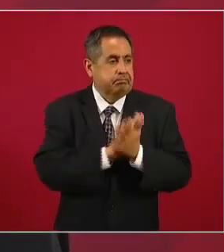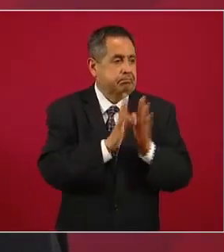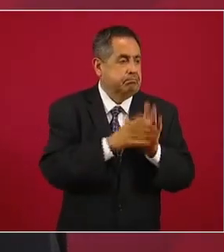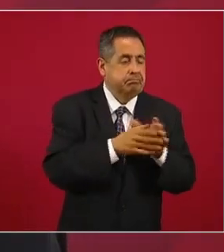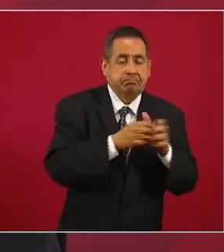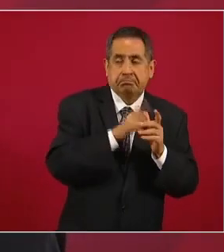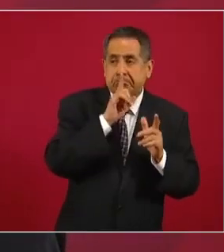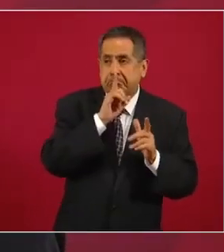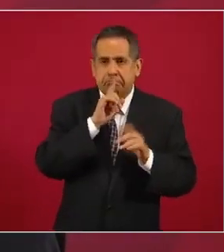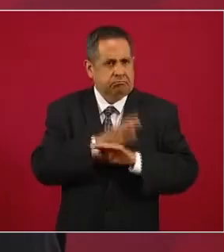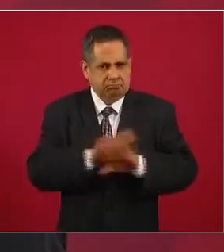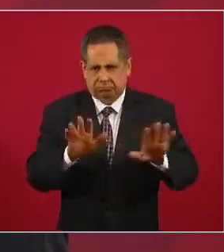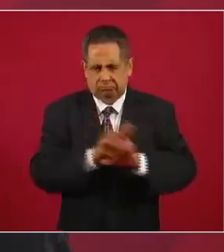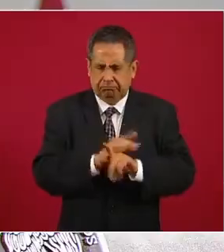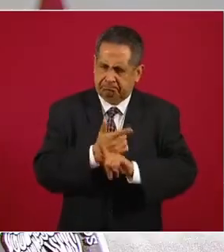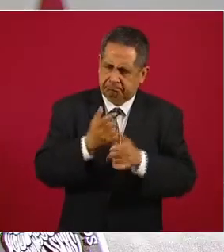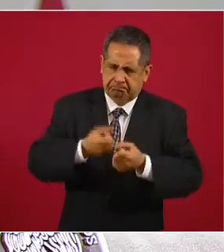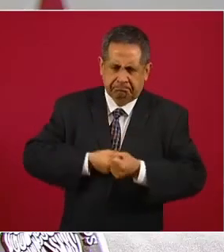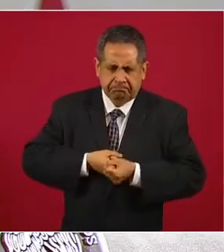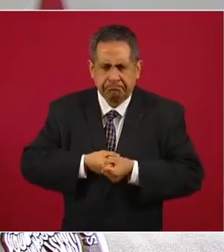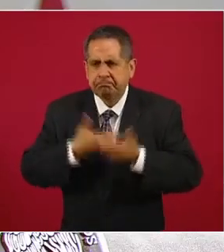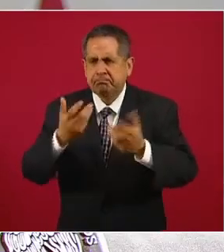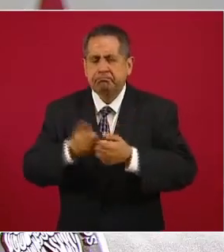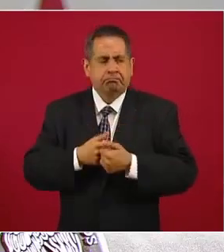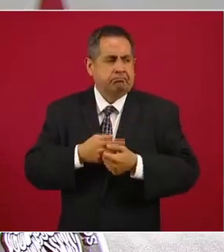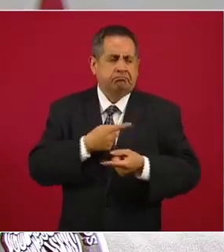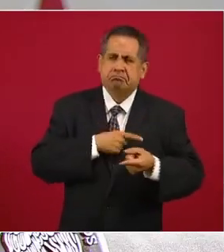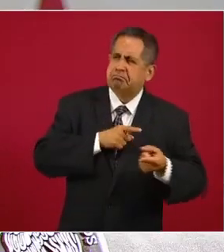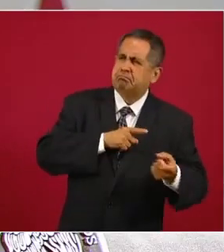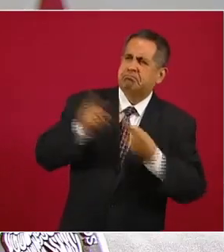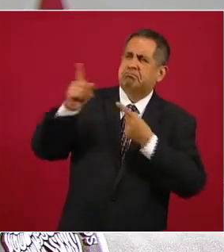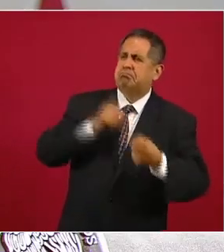no al ejercicio de las libertades, no le hace que insulten,